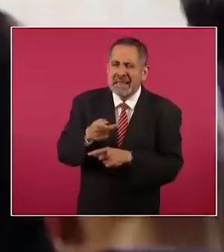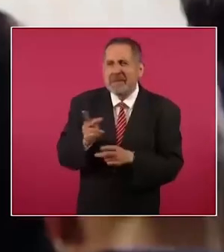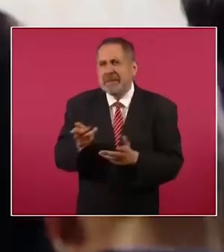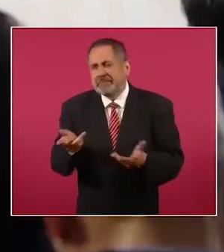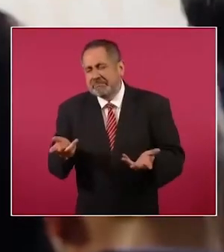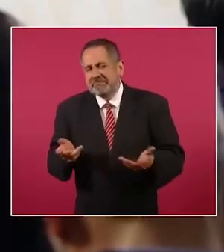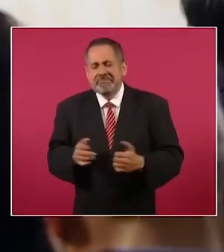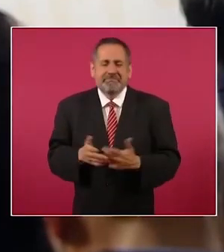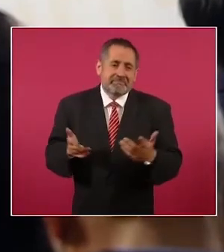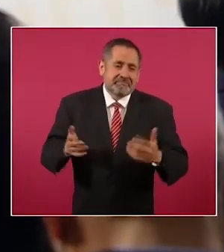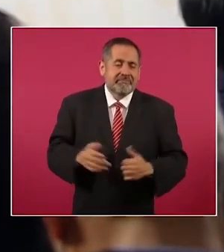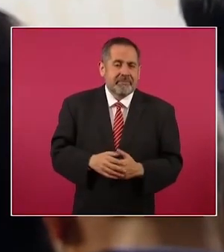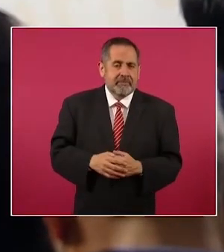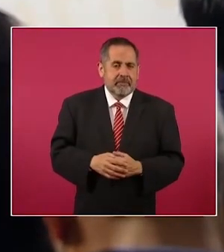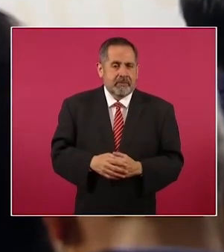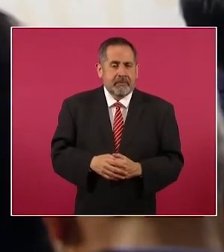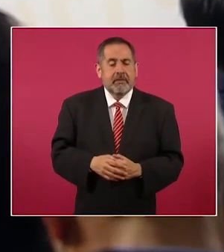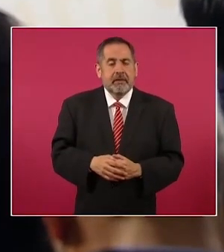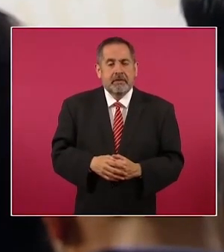Y hay que también